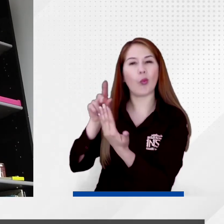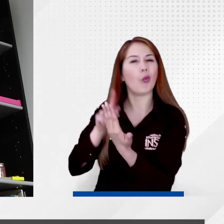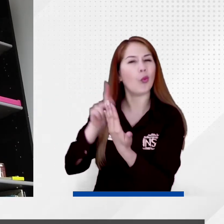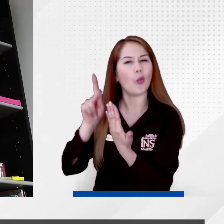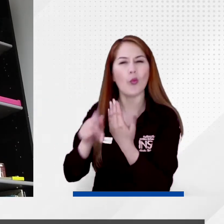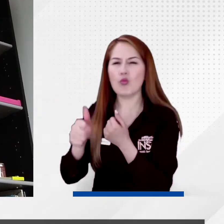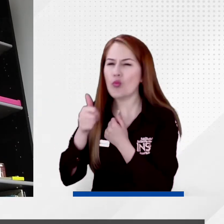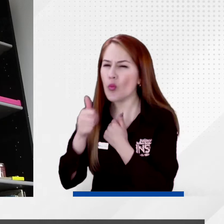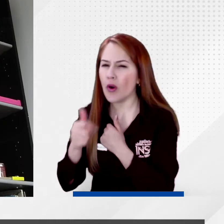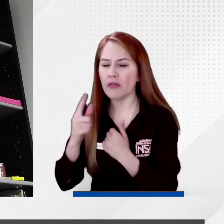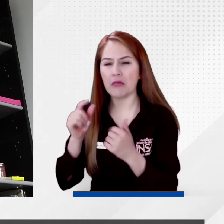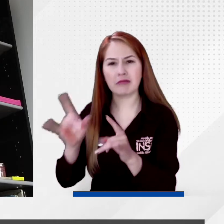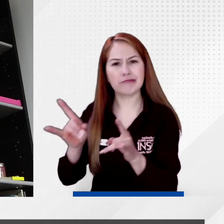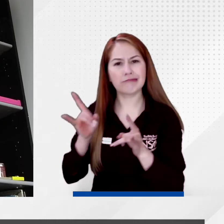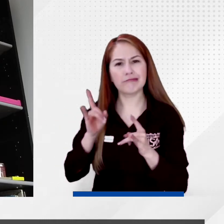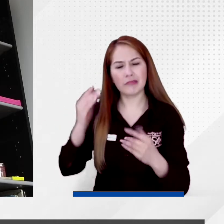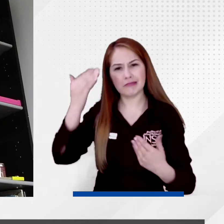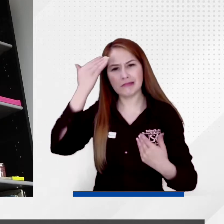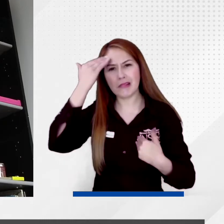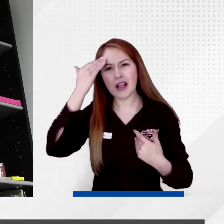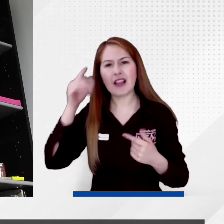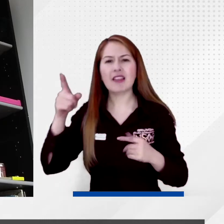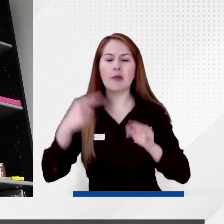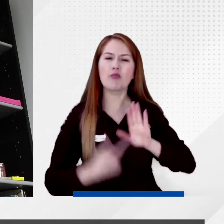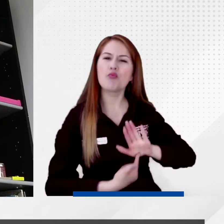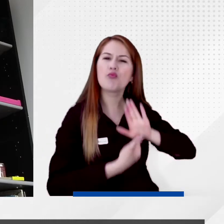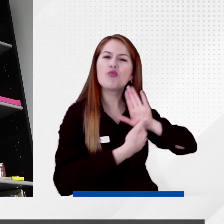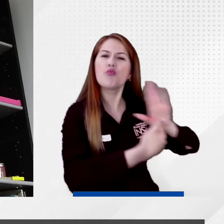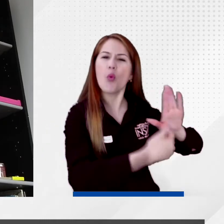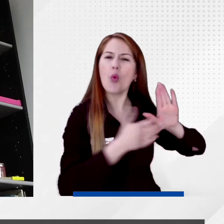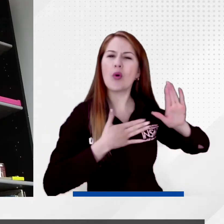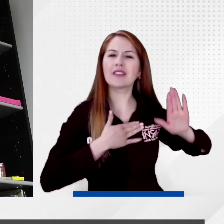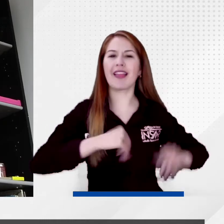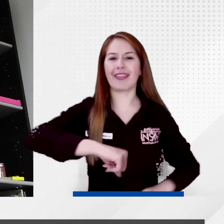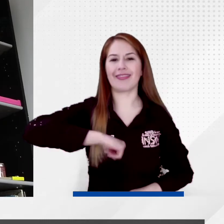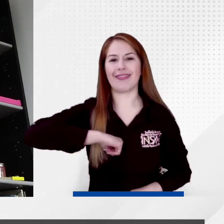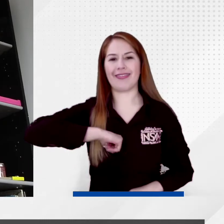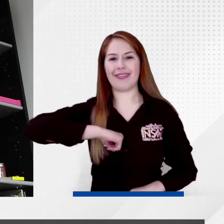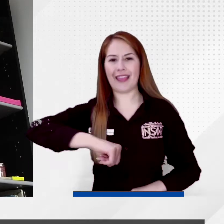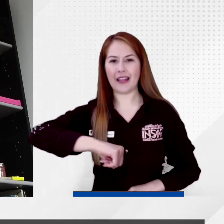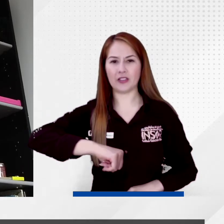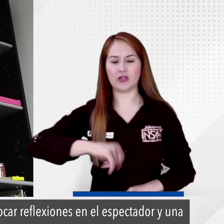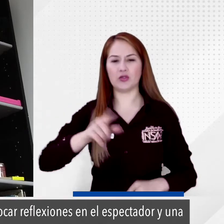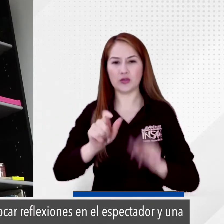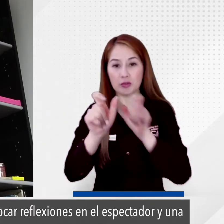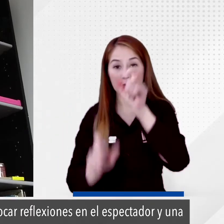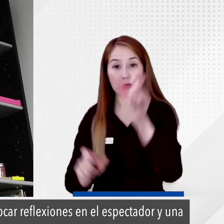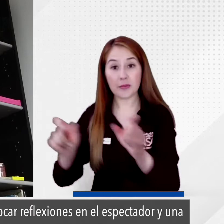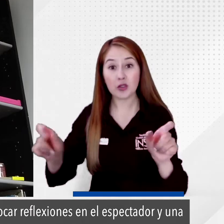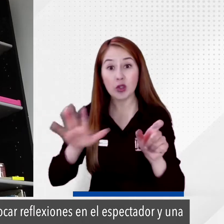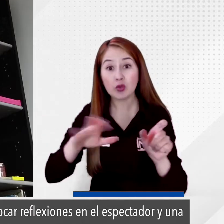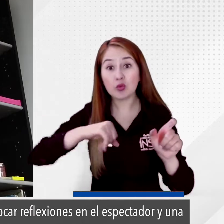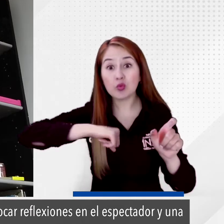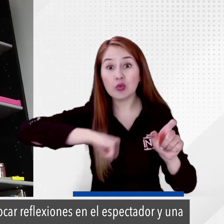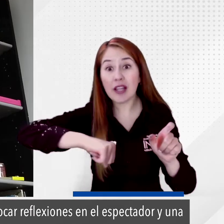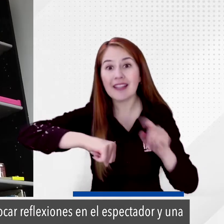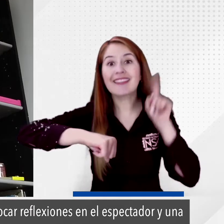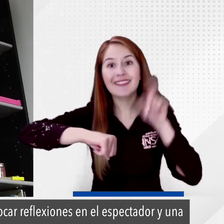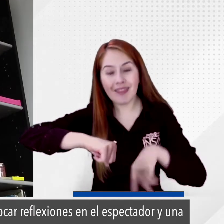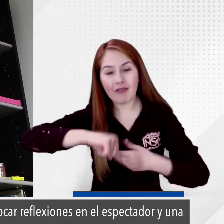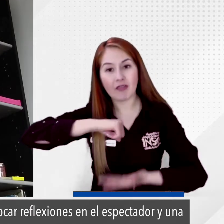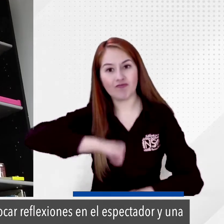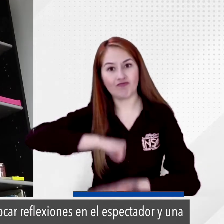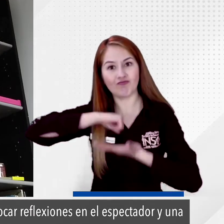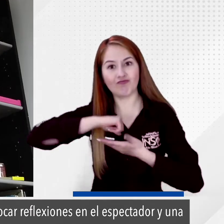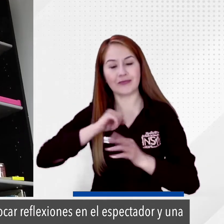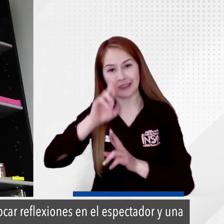Este proyecto se interesa fundamentalmente por los paisajes humanos y los derechos civiles. Es una obra, ¿sí?